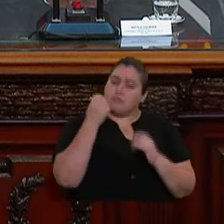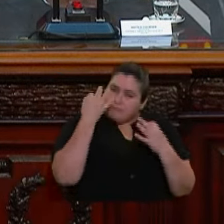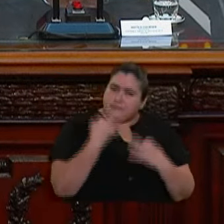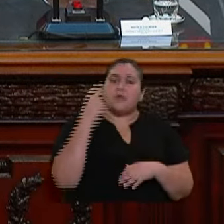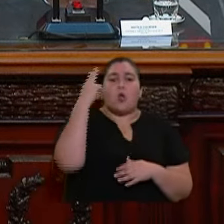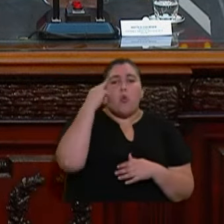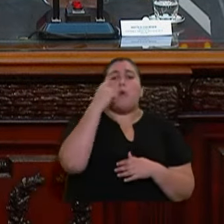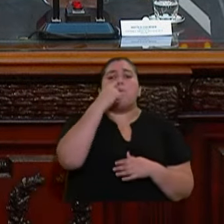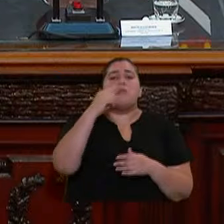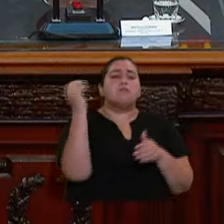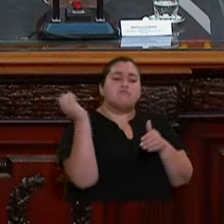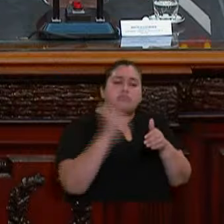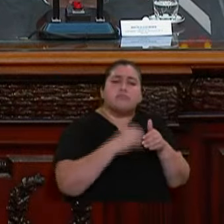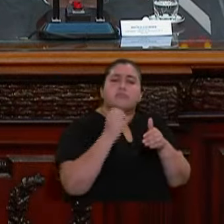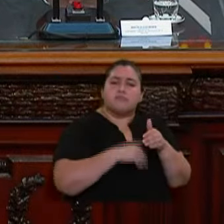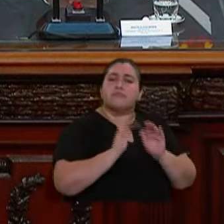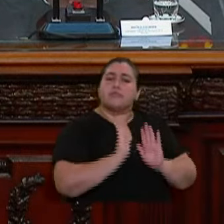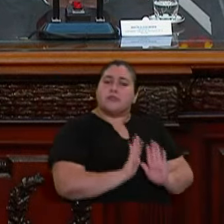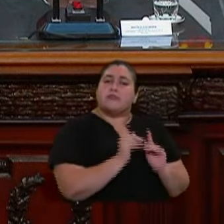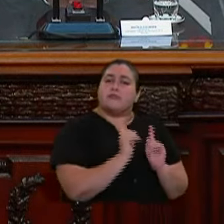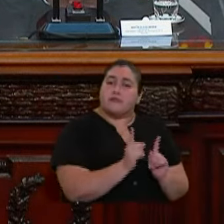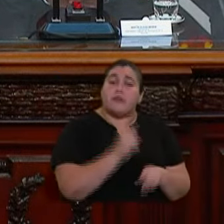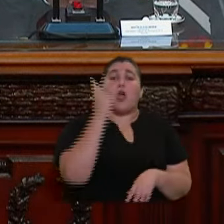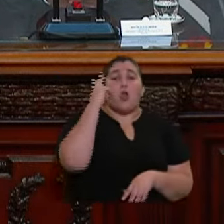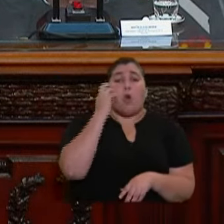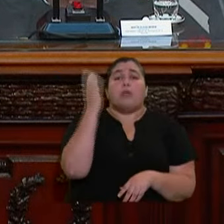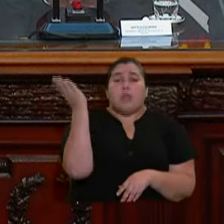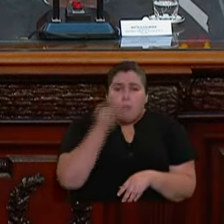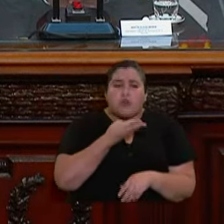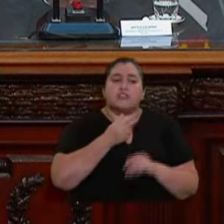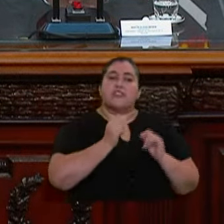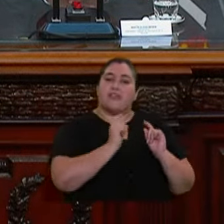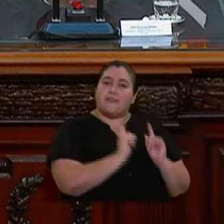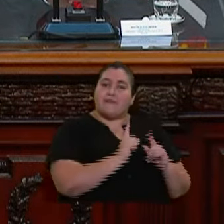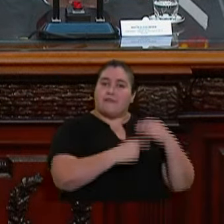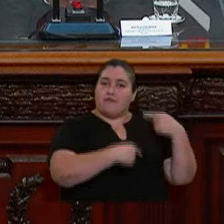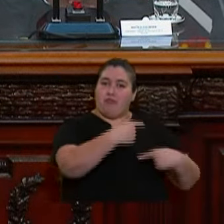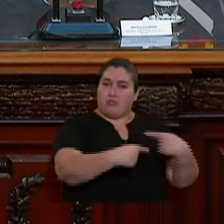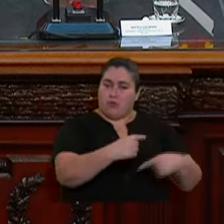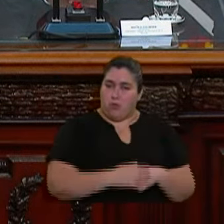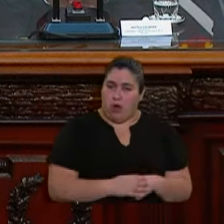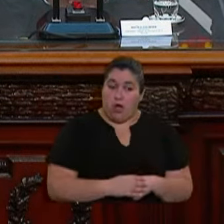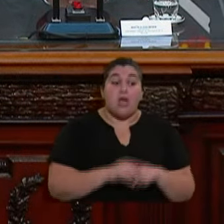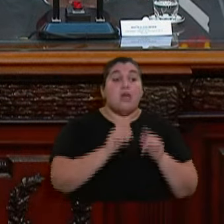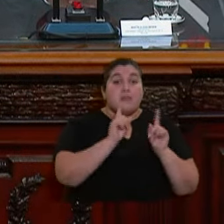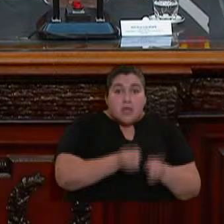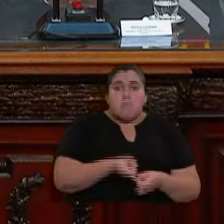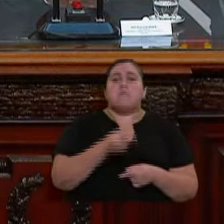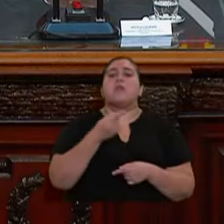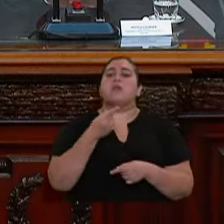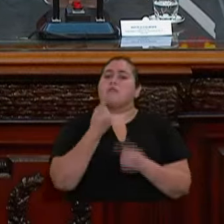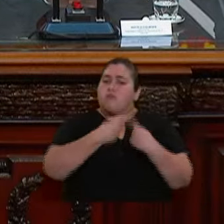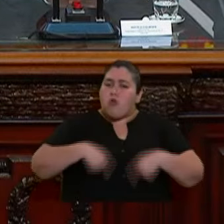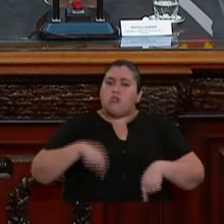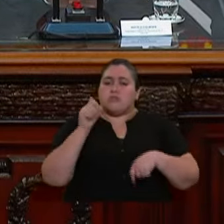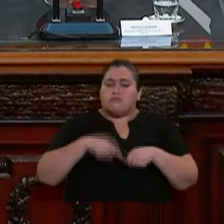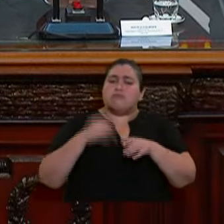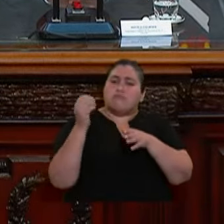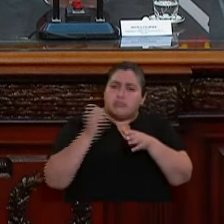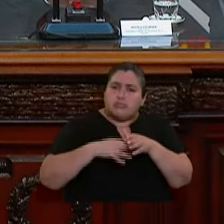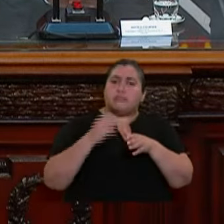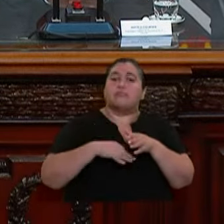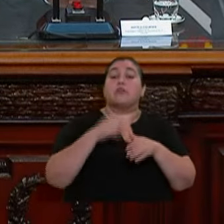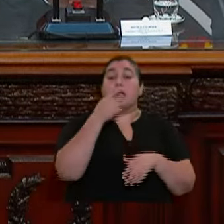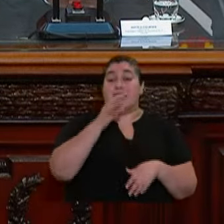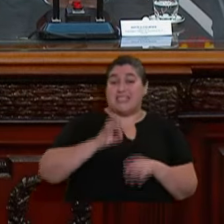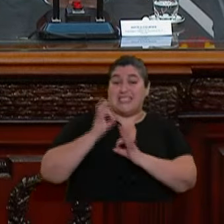millones de reservas adicionales que cubren más del 90% de la misma. No solo eso, la base monetaria que durante el siglo XXI